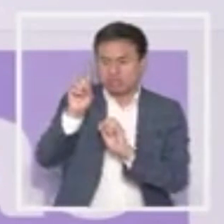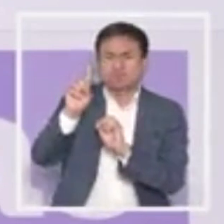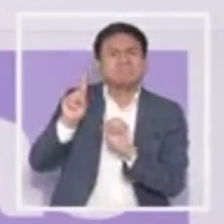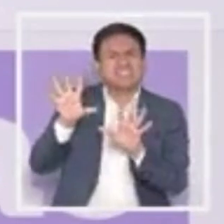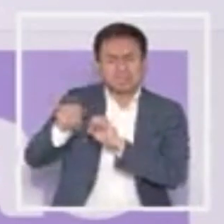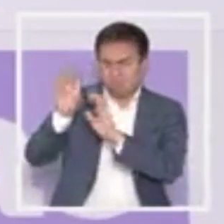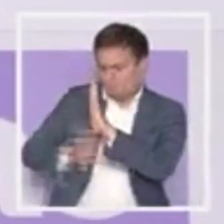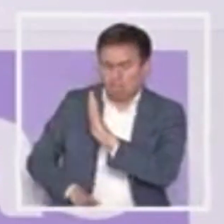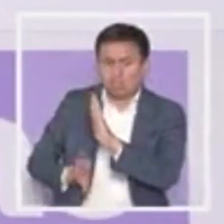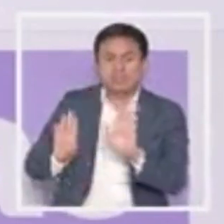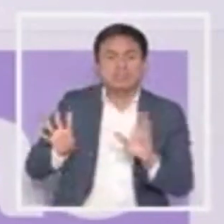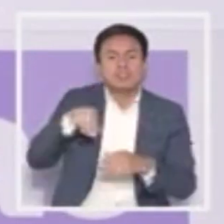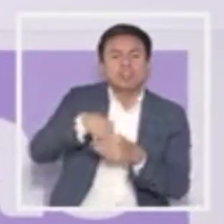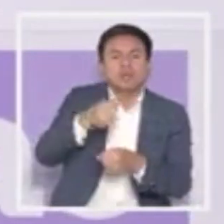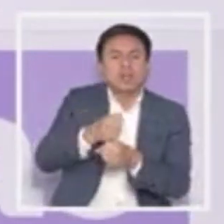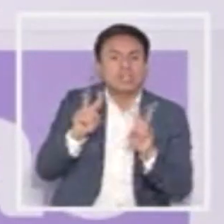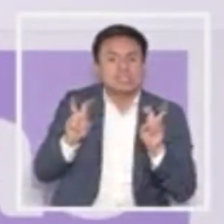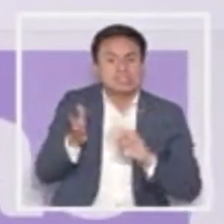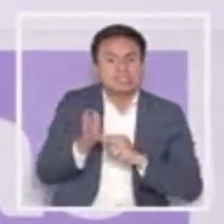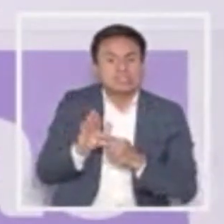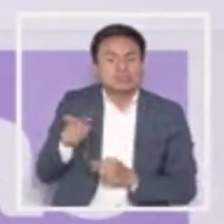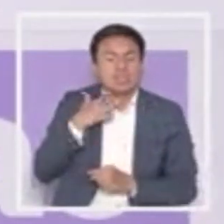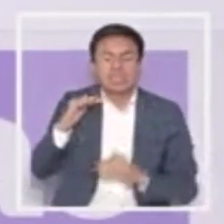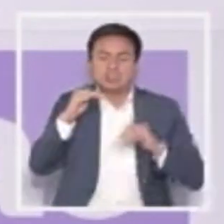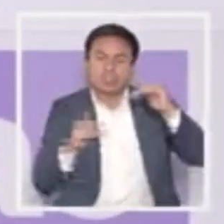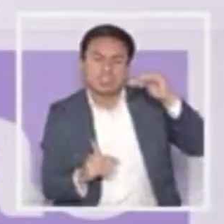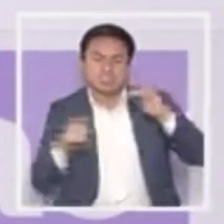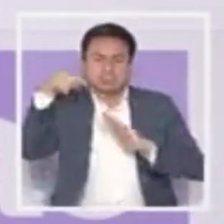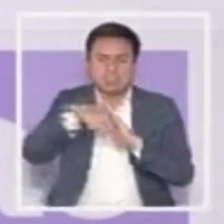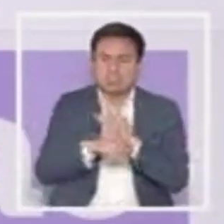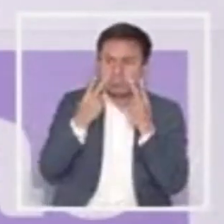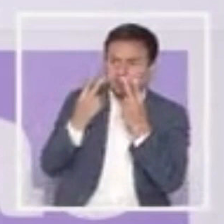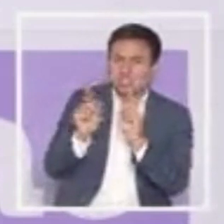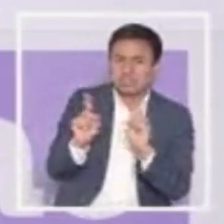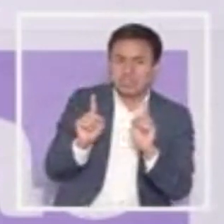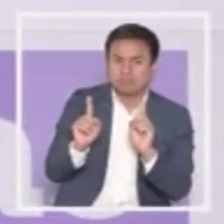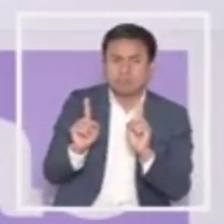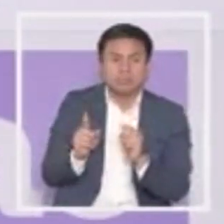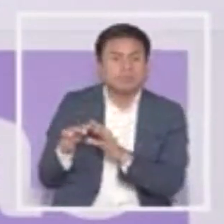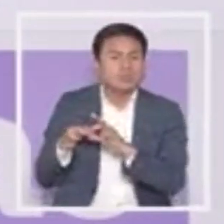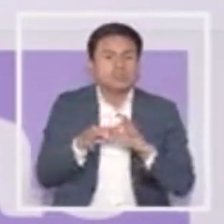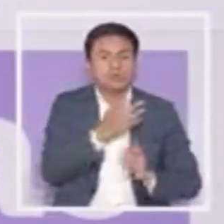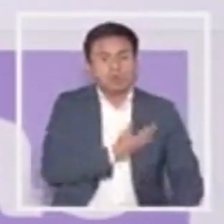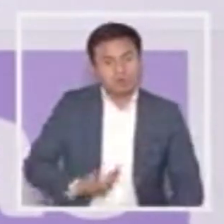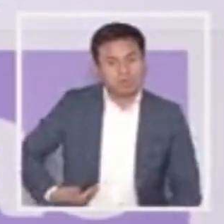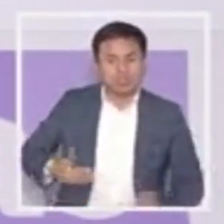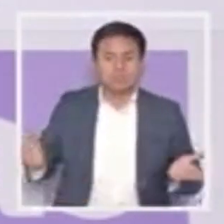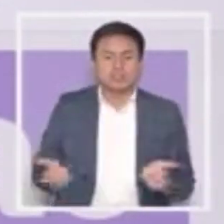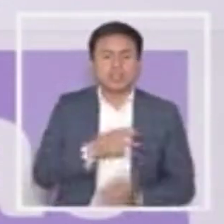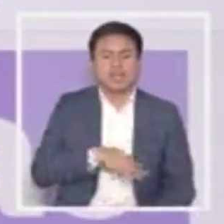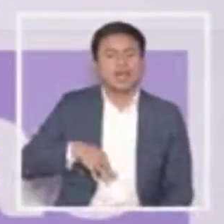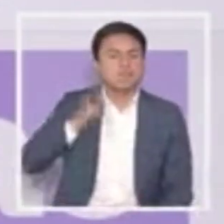materia de inserción laboral, producto justamente de esas desigualdades estructurales que no se ven. Por eso, como gobierno, impulsado